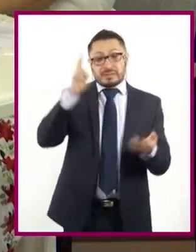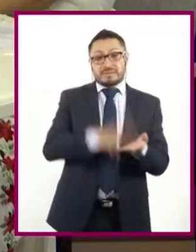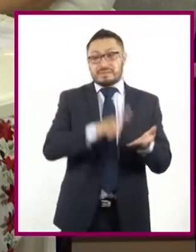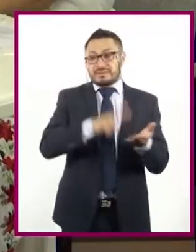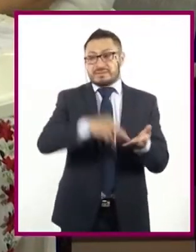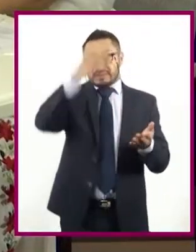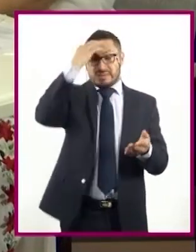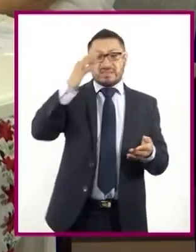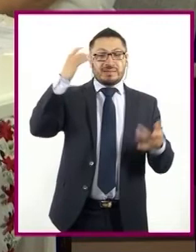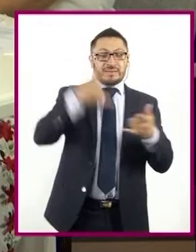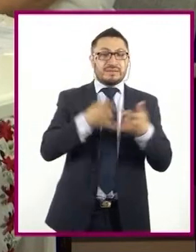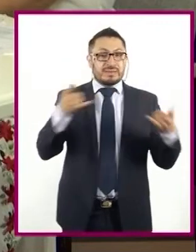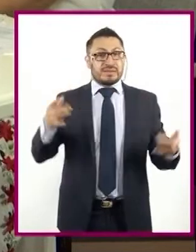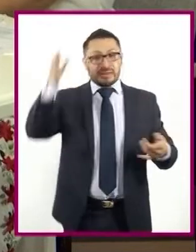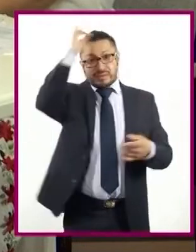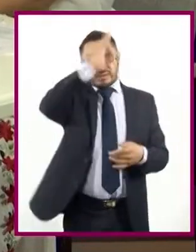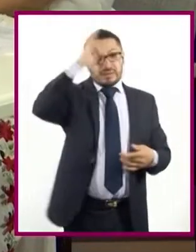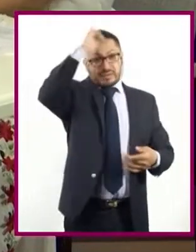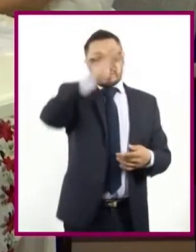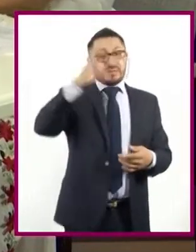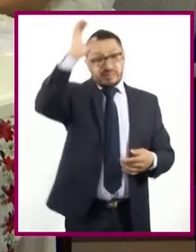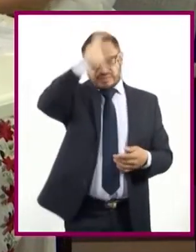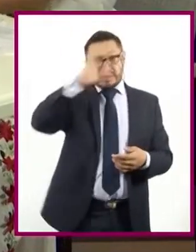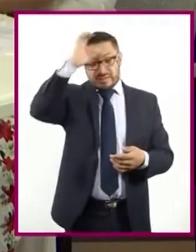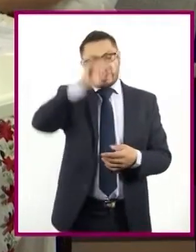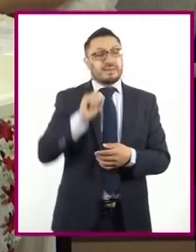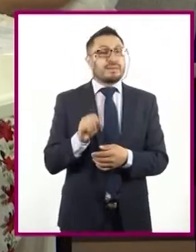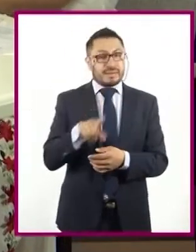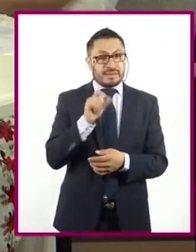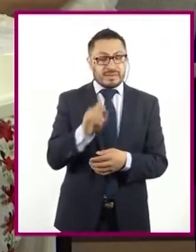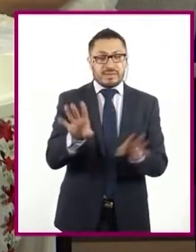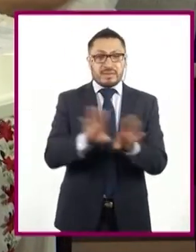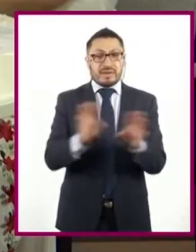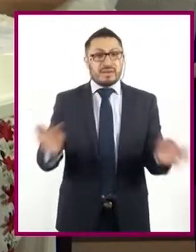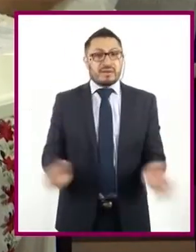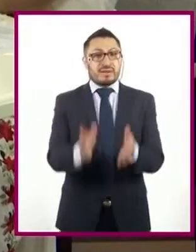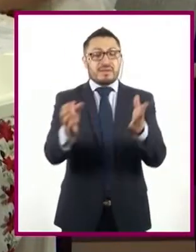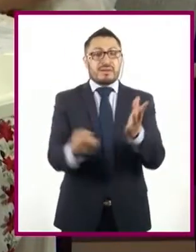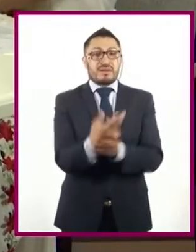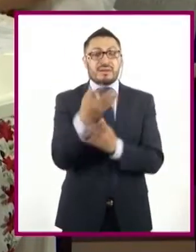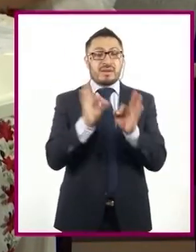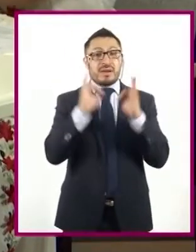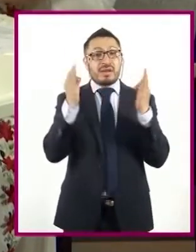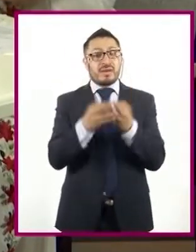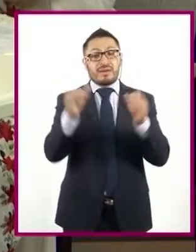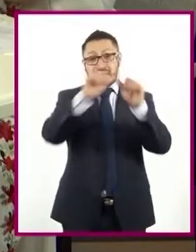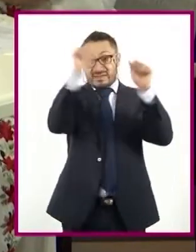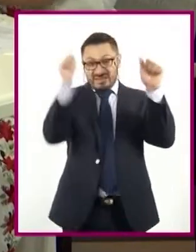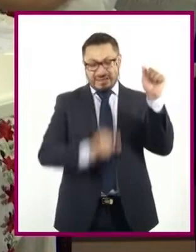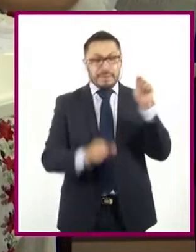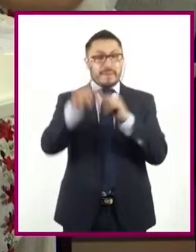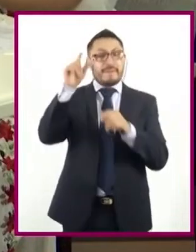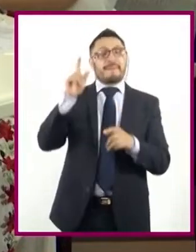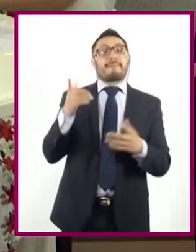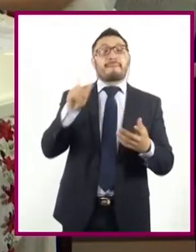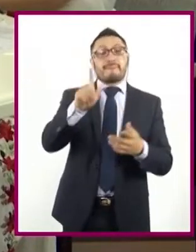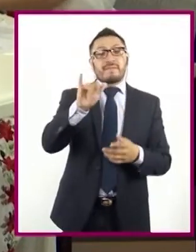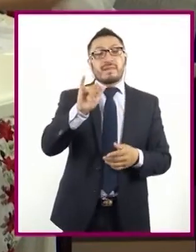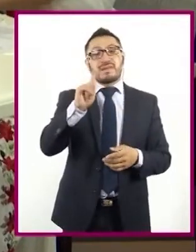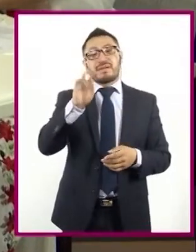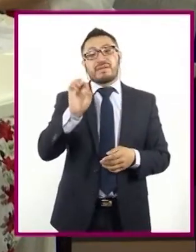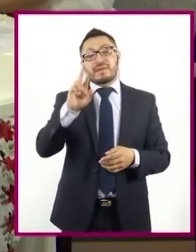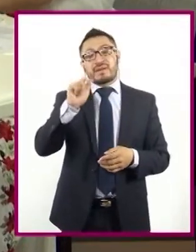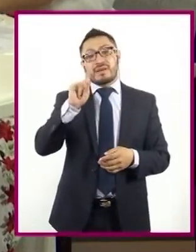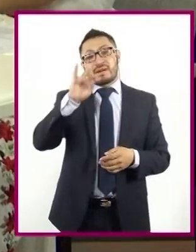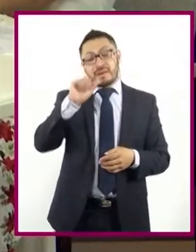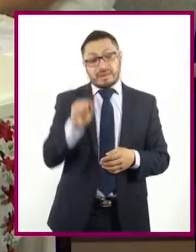histórico, filosófico y científico, así como también el fomento de nuevas formas artísticas, literarias y de